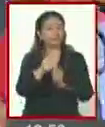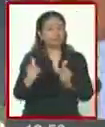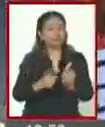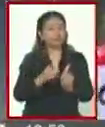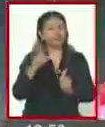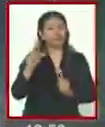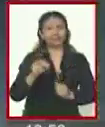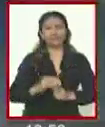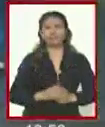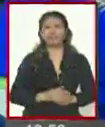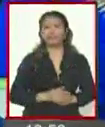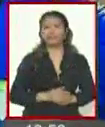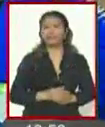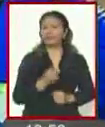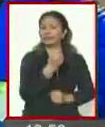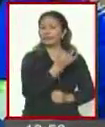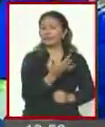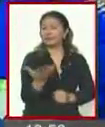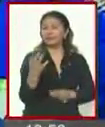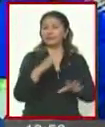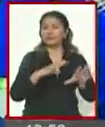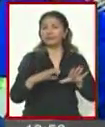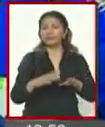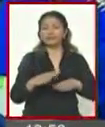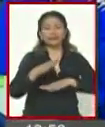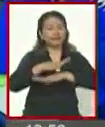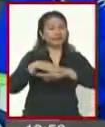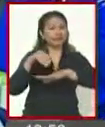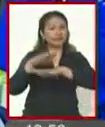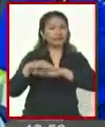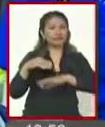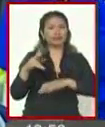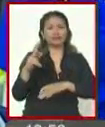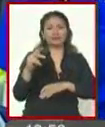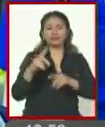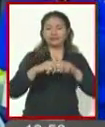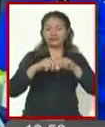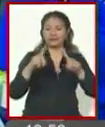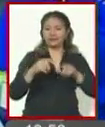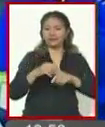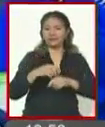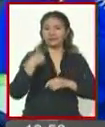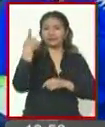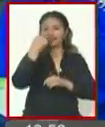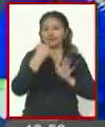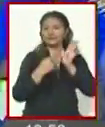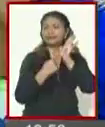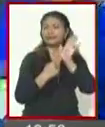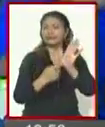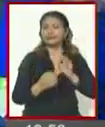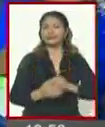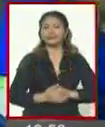atrás. Así que cualquier cosa vamos a estar convocando igual a la prensa, pero ya sacándonos nuestra